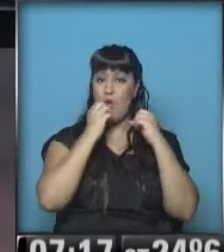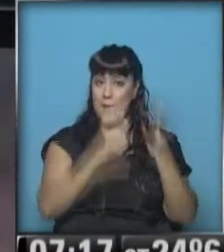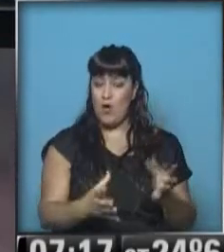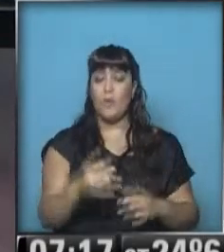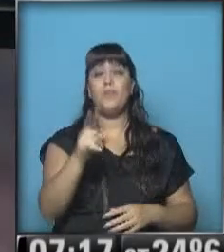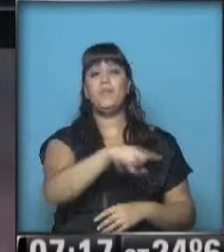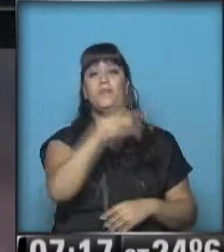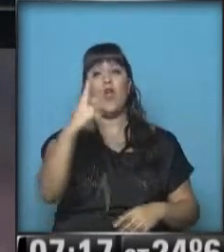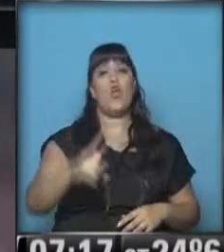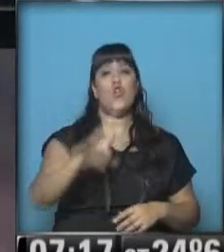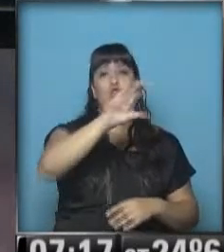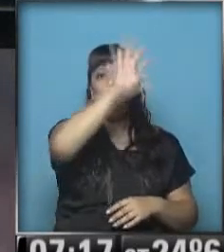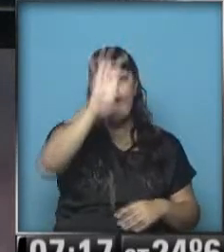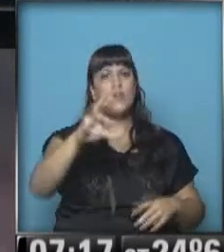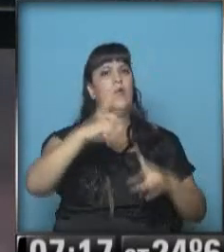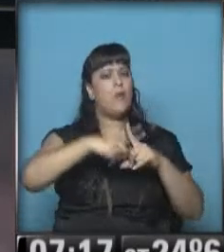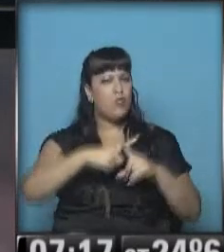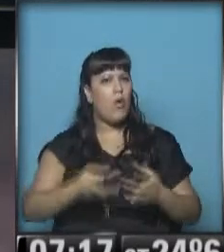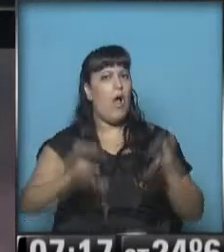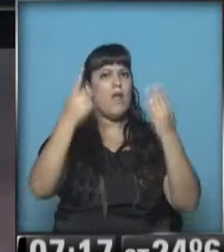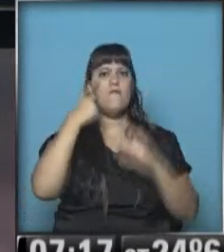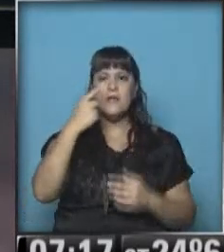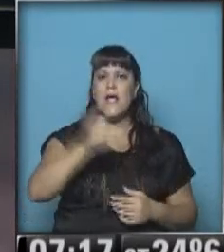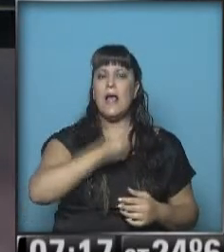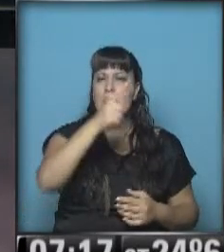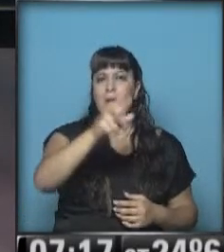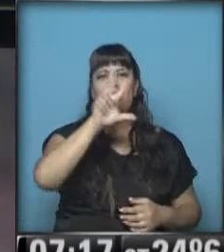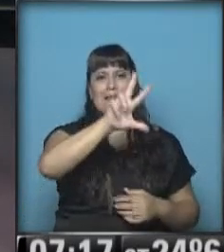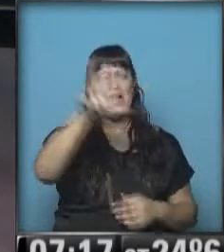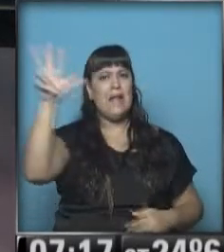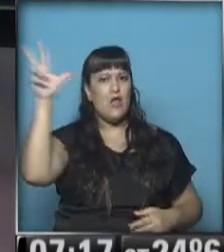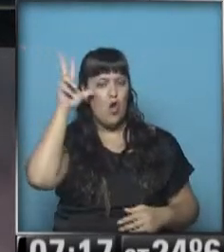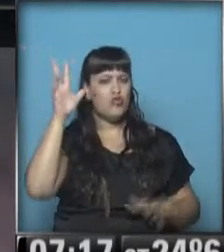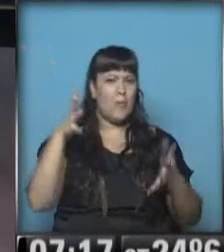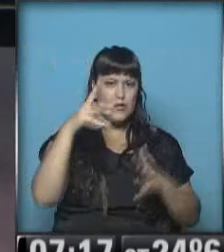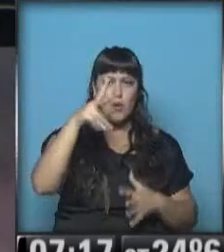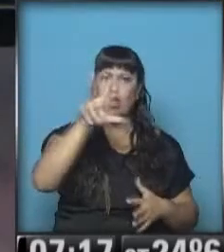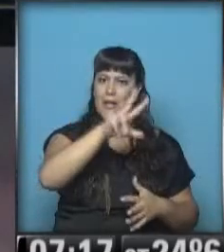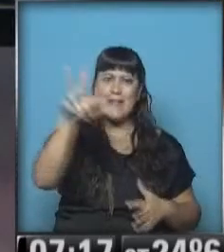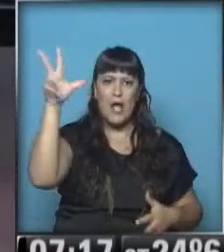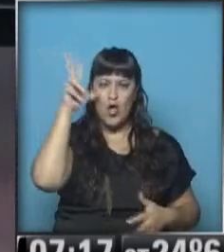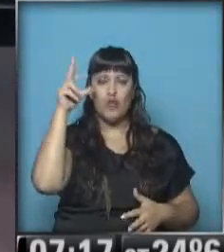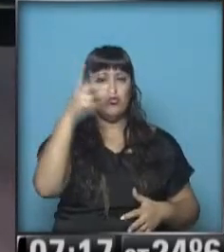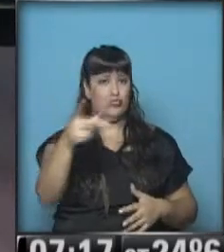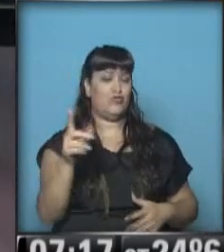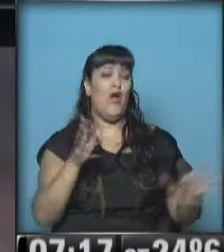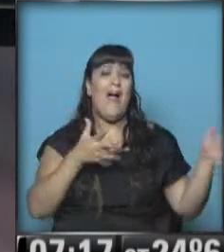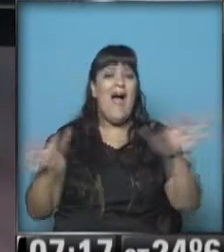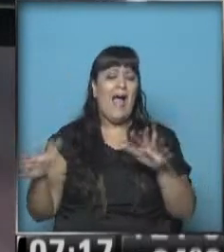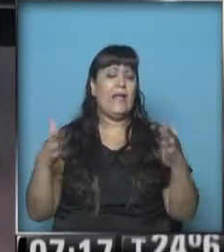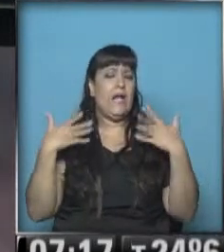Noroeste, temperaturas altas. Fíjense Catamarca, 38 aproximadamente. Dentro de este aire